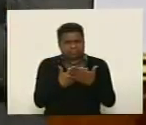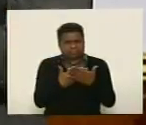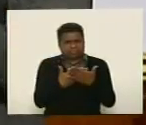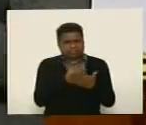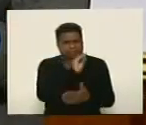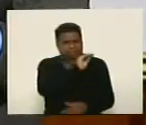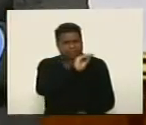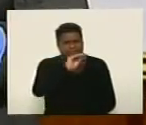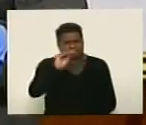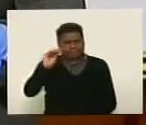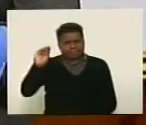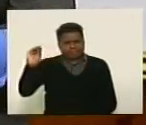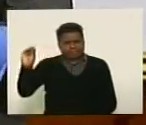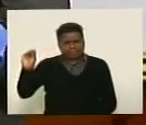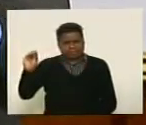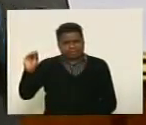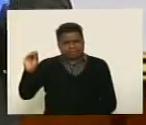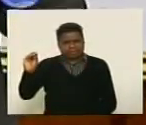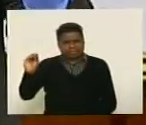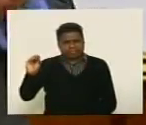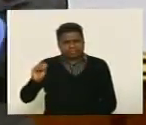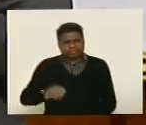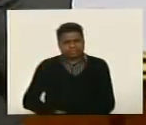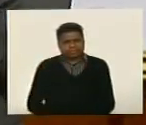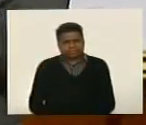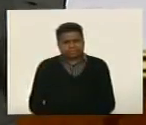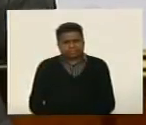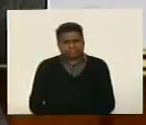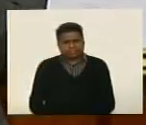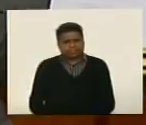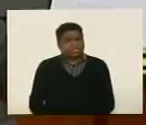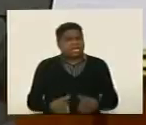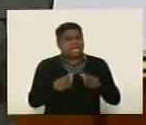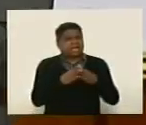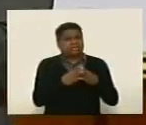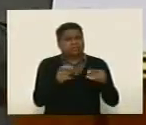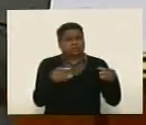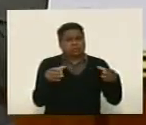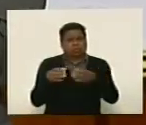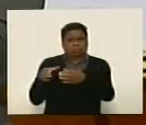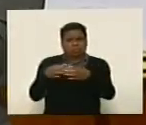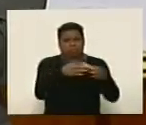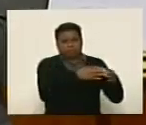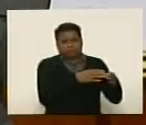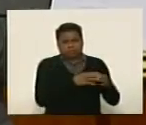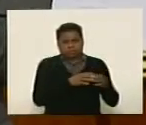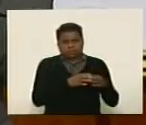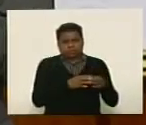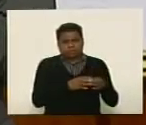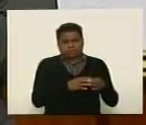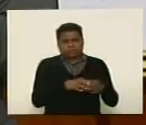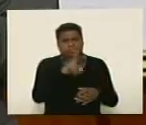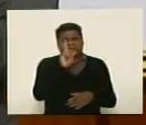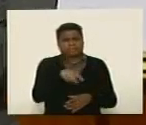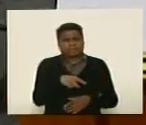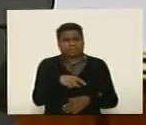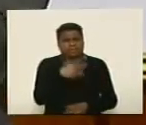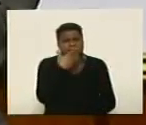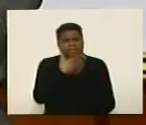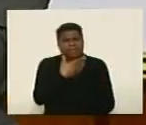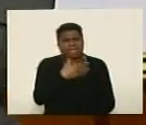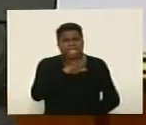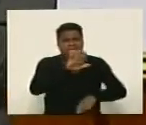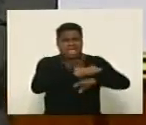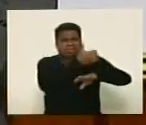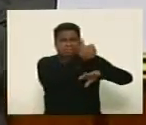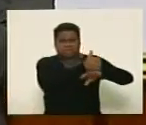convoca como jefe de Estado y de Gobierno a los poderes públicos, entre eso el presidente del Tribunal Supremo de Justicia,